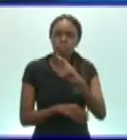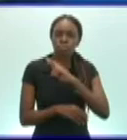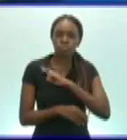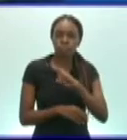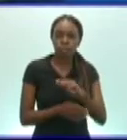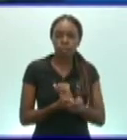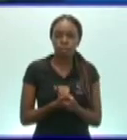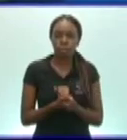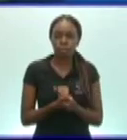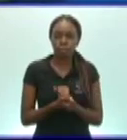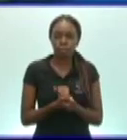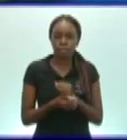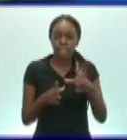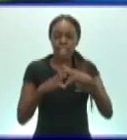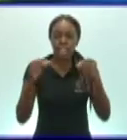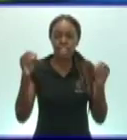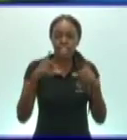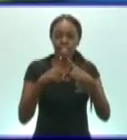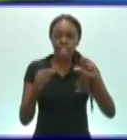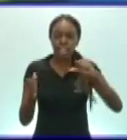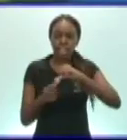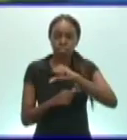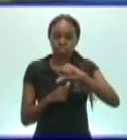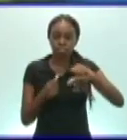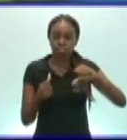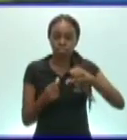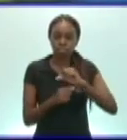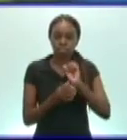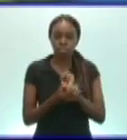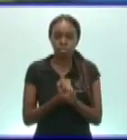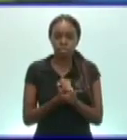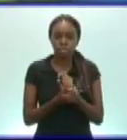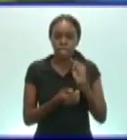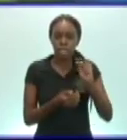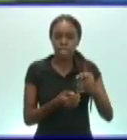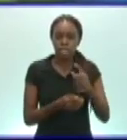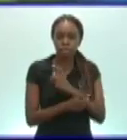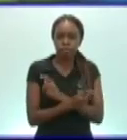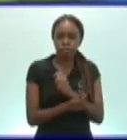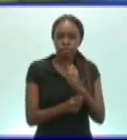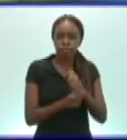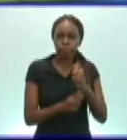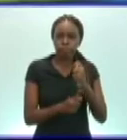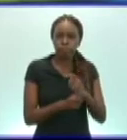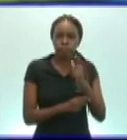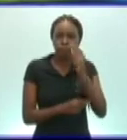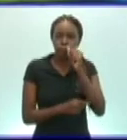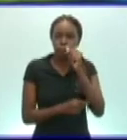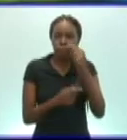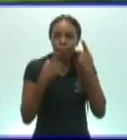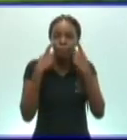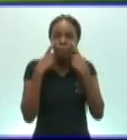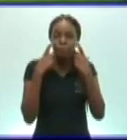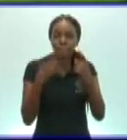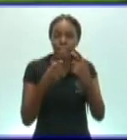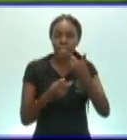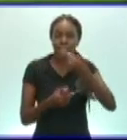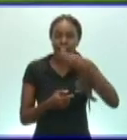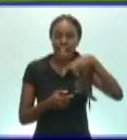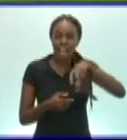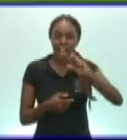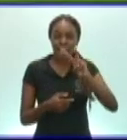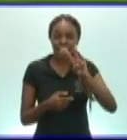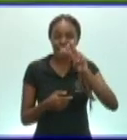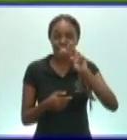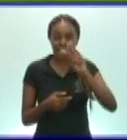La logia Estrella Tropical en Bayamo, cuyo venerable maestro va a ser Francisco Vicente Aguilera. En Camagüey